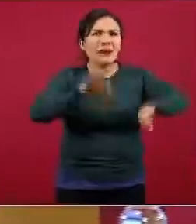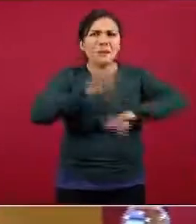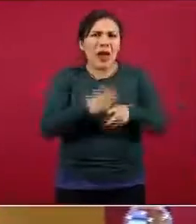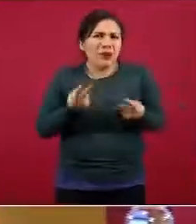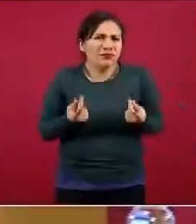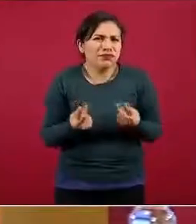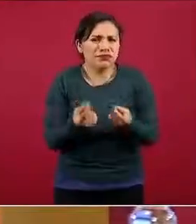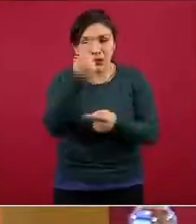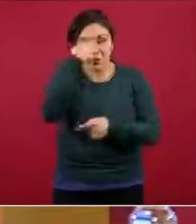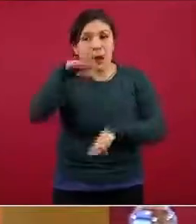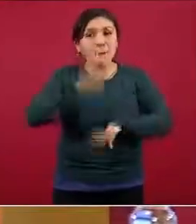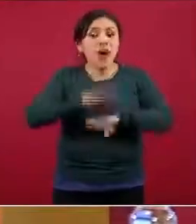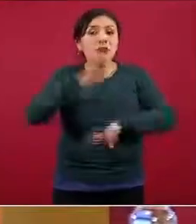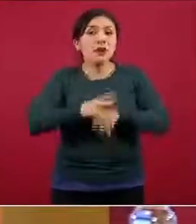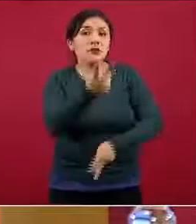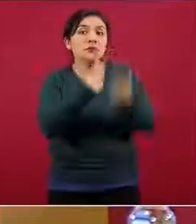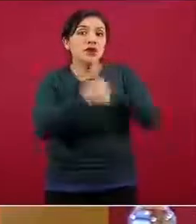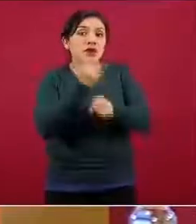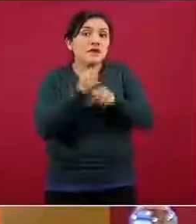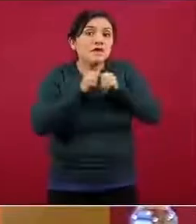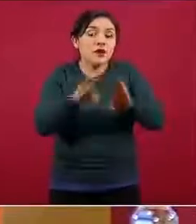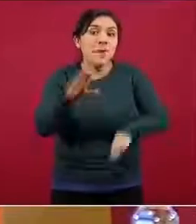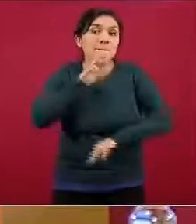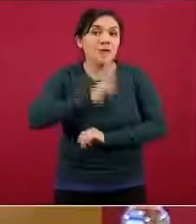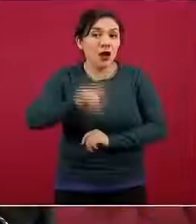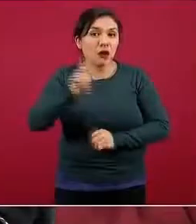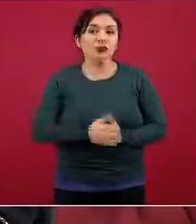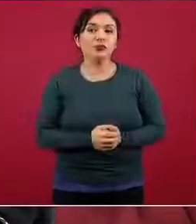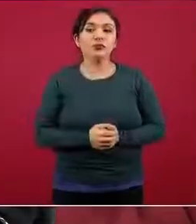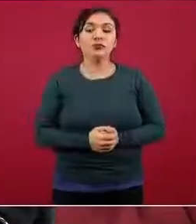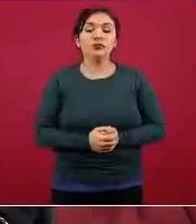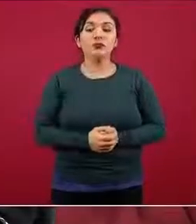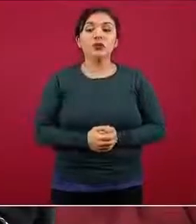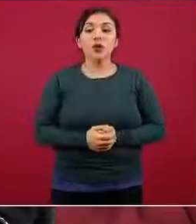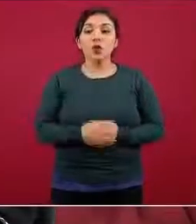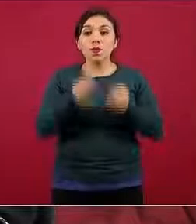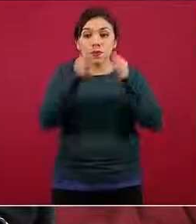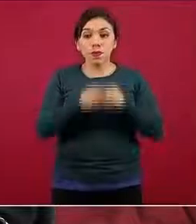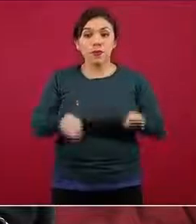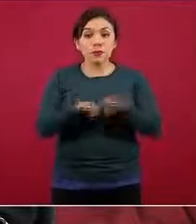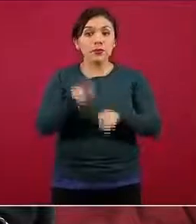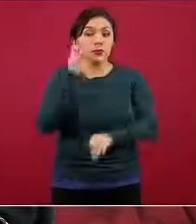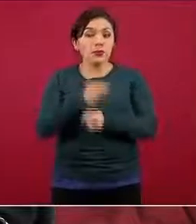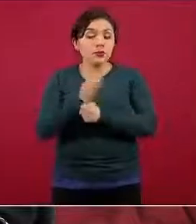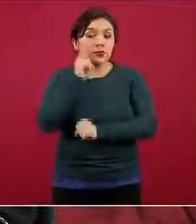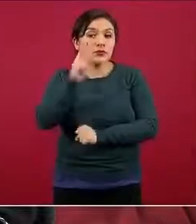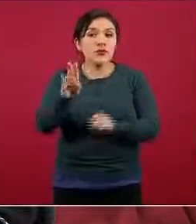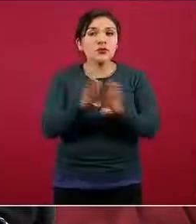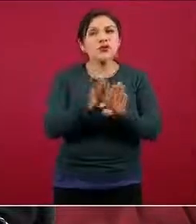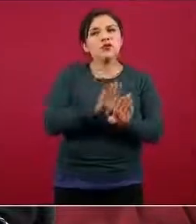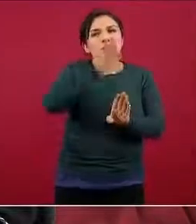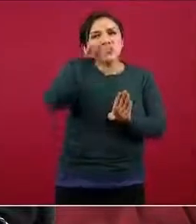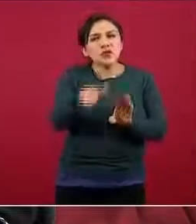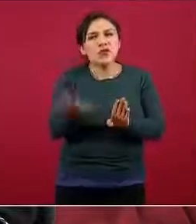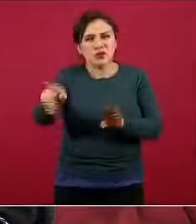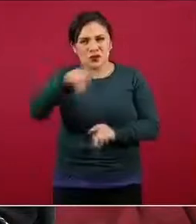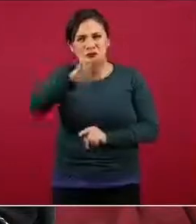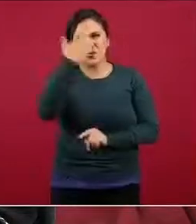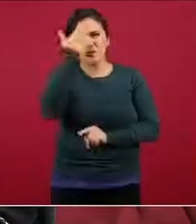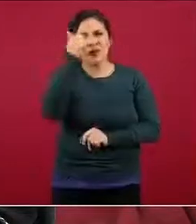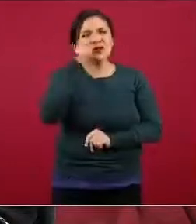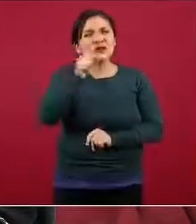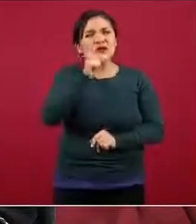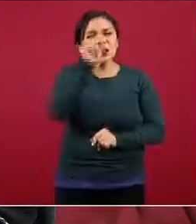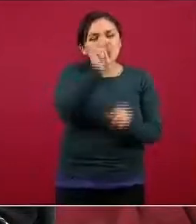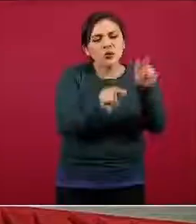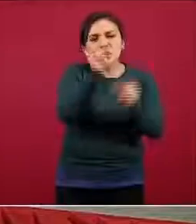para cada vez tener mejores datos. Lo que es importante para ver la tendencia en las curvas, recuerden que cada